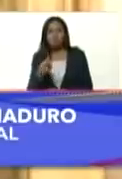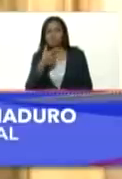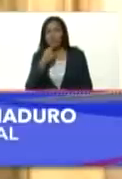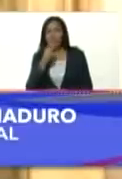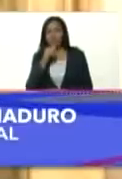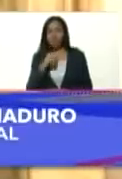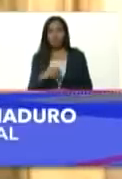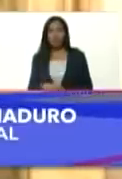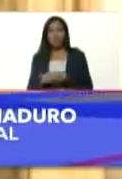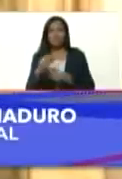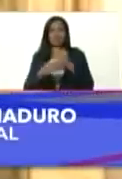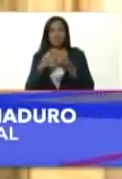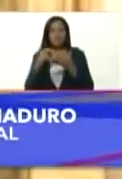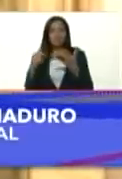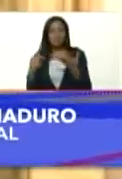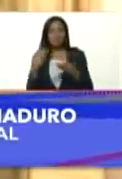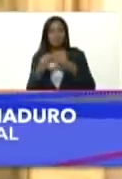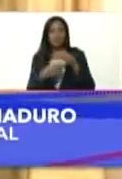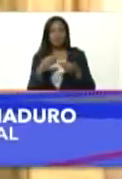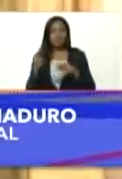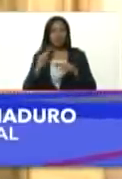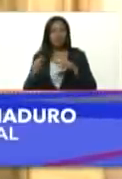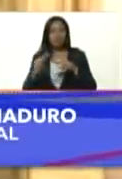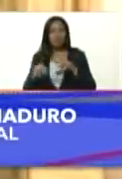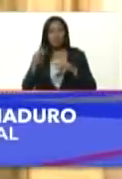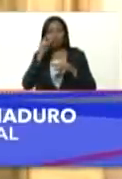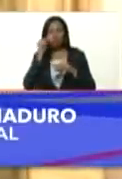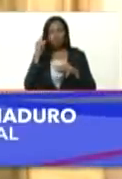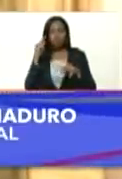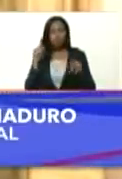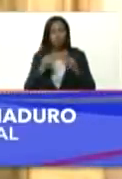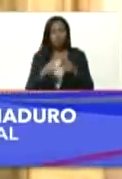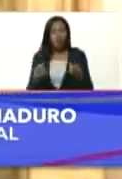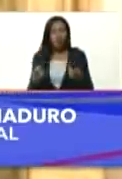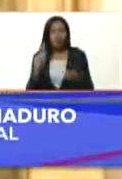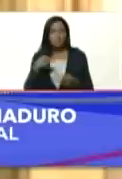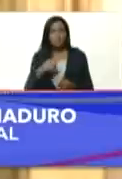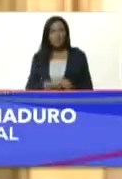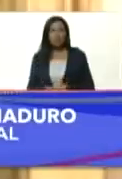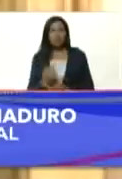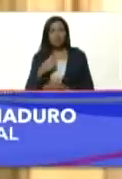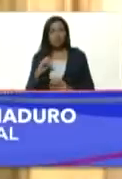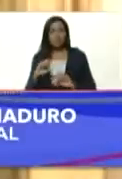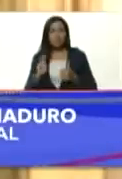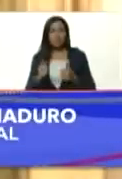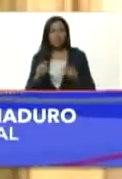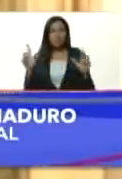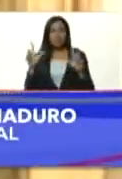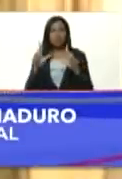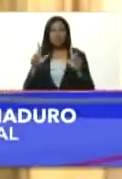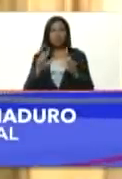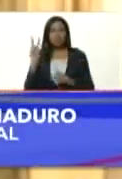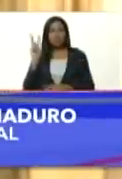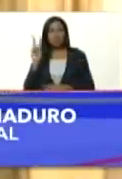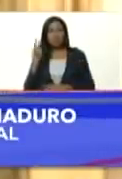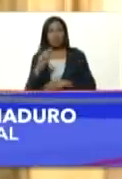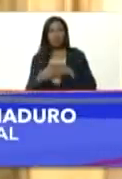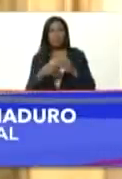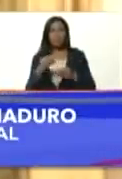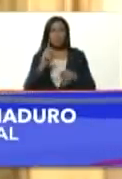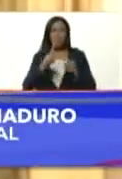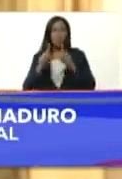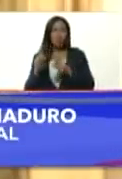Hay que ser muy creativo para tratar a los niños, a las niñas. Hoy empezaron las televisoras venezolanas con